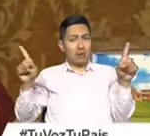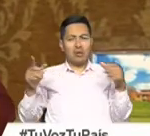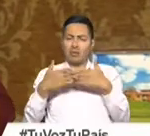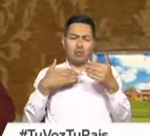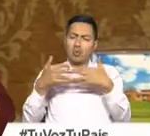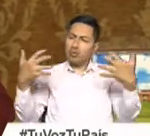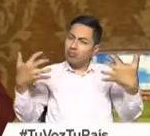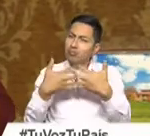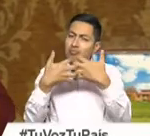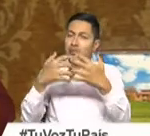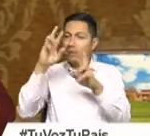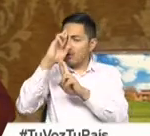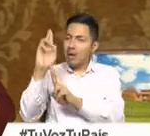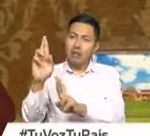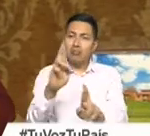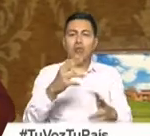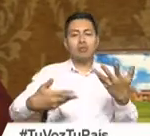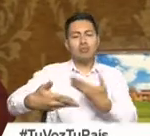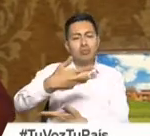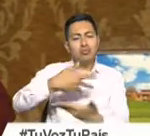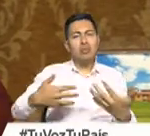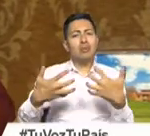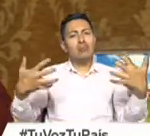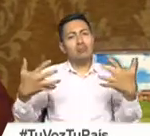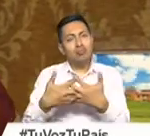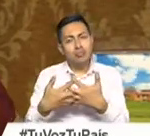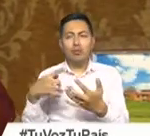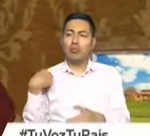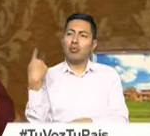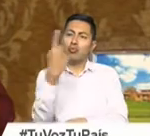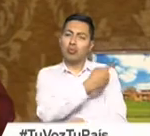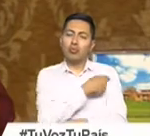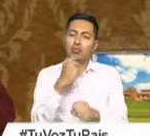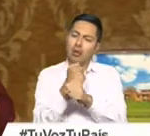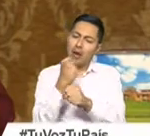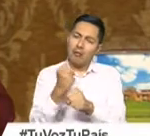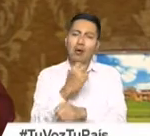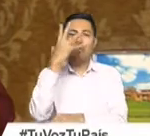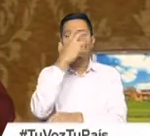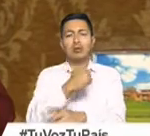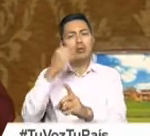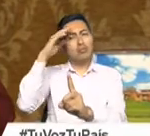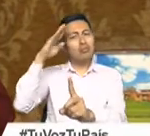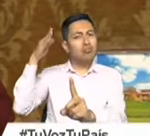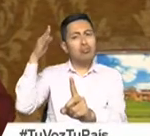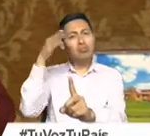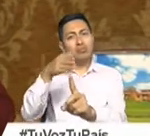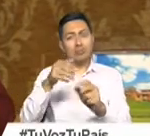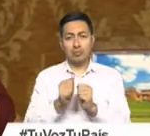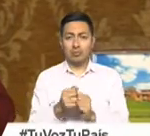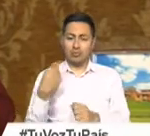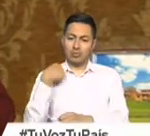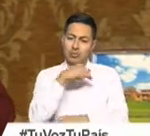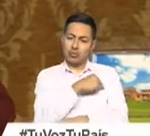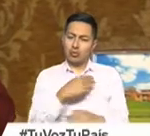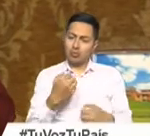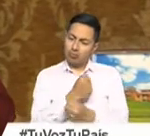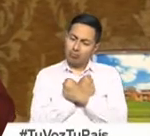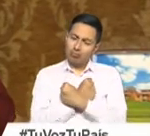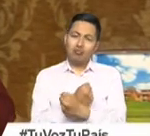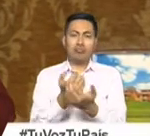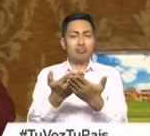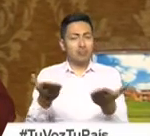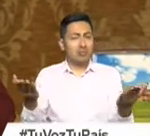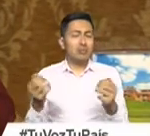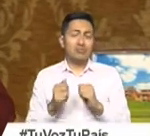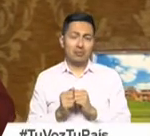más importante es el respeto, la unión, el saber que estamos trabajando para algo lindo, para algo hermoso, para algo que lo estamos haciendo con amor,